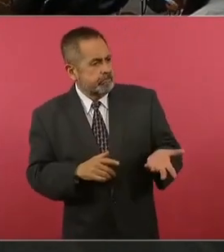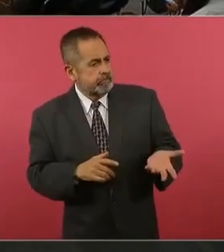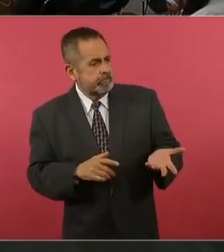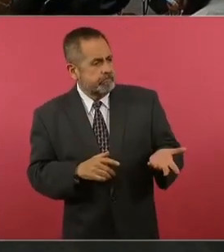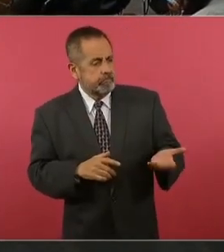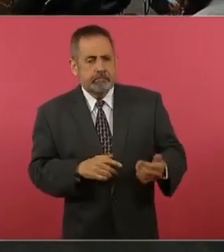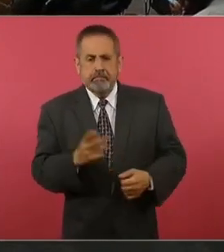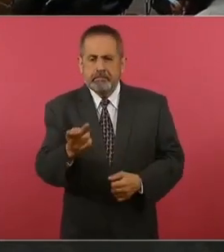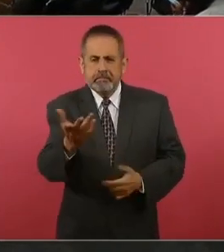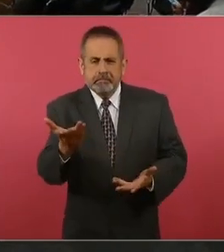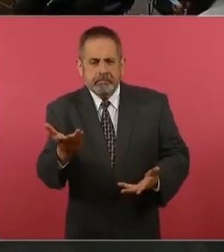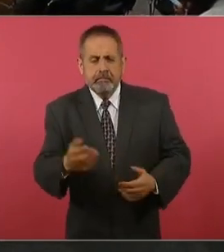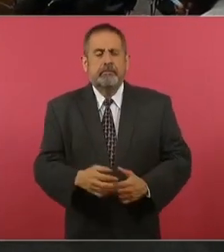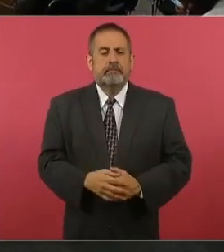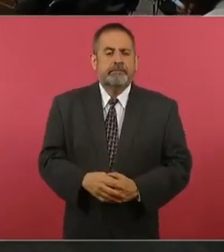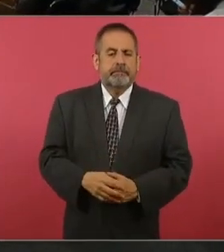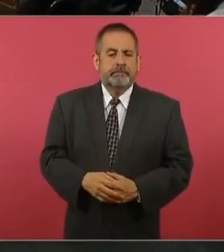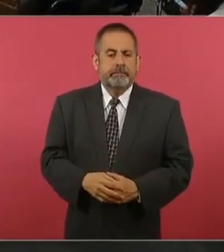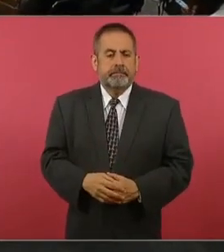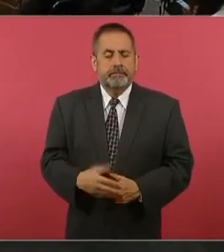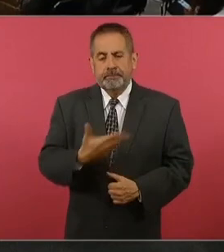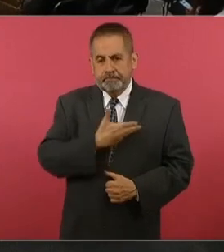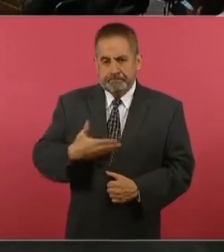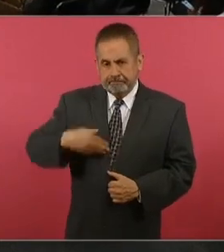es que se tiene que